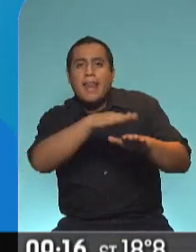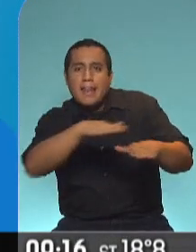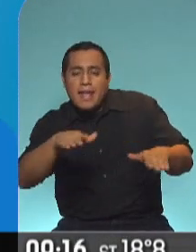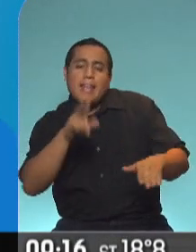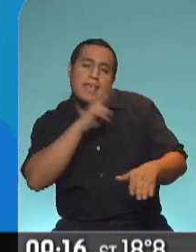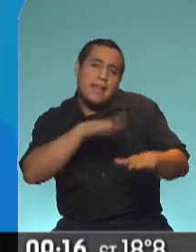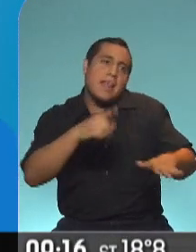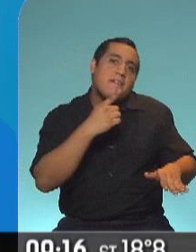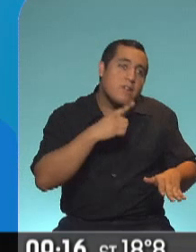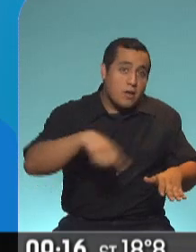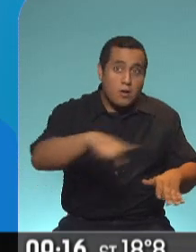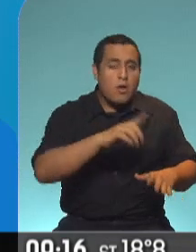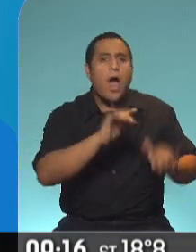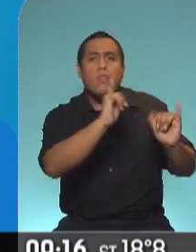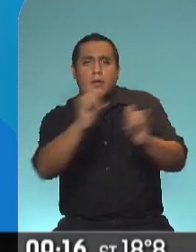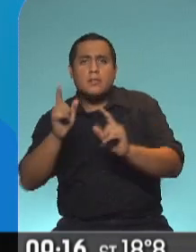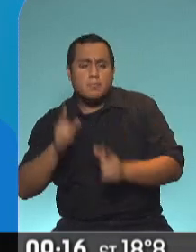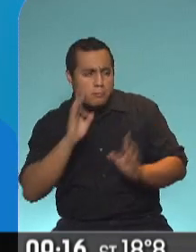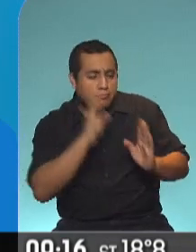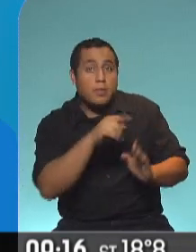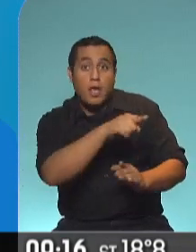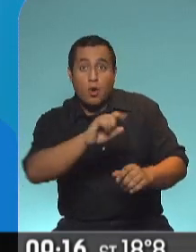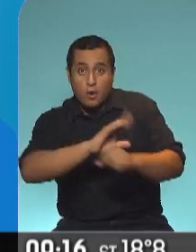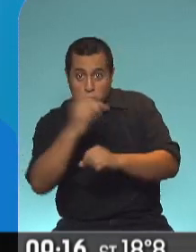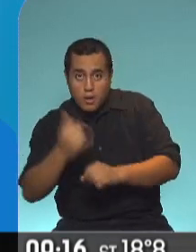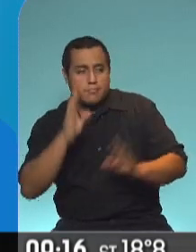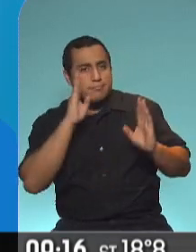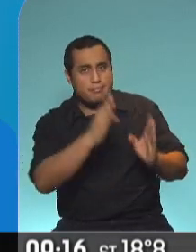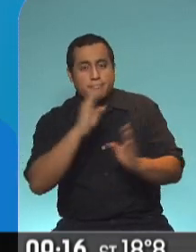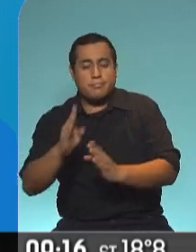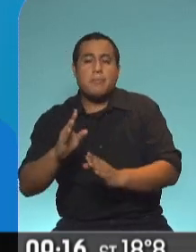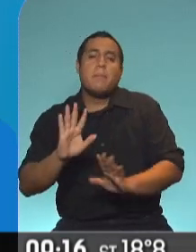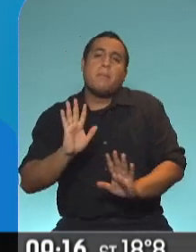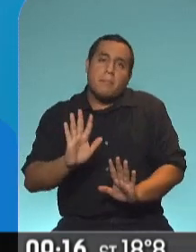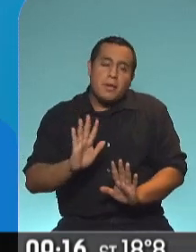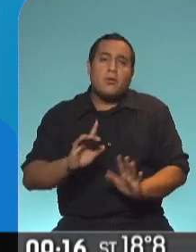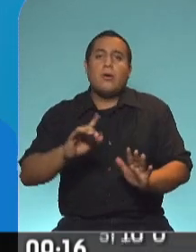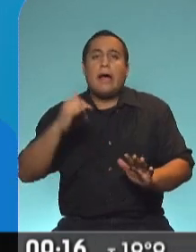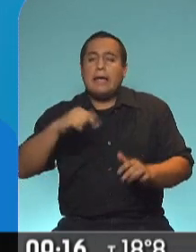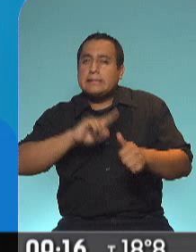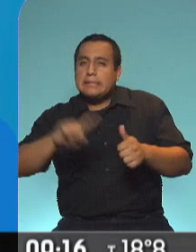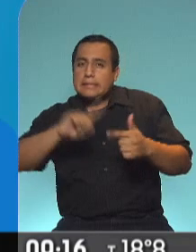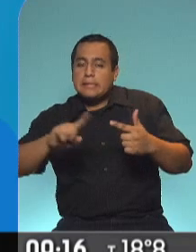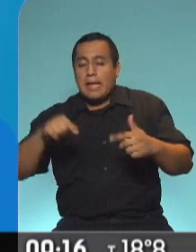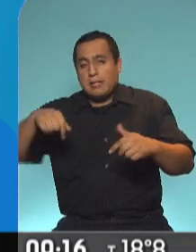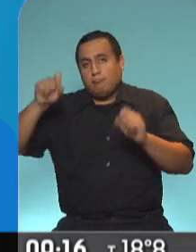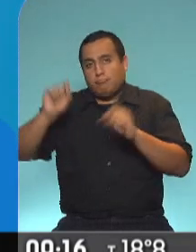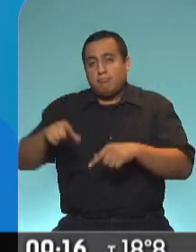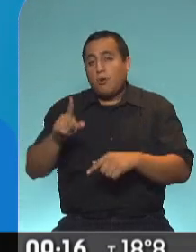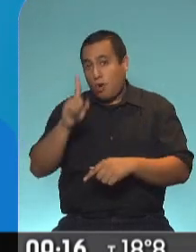los niños y los adolescentes con coronavirus pero dadas las características de nuestro hospital